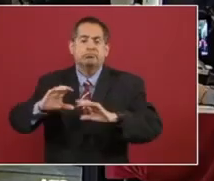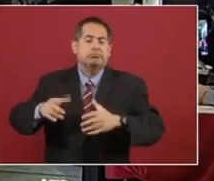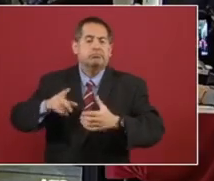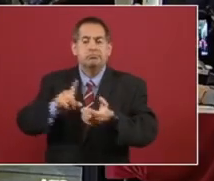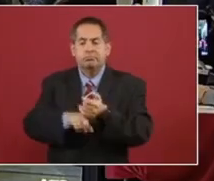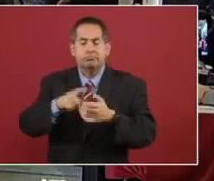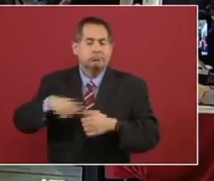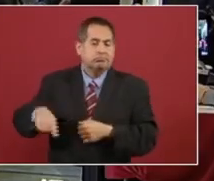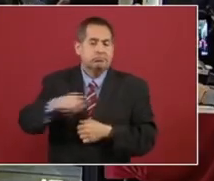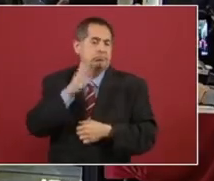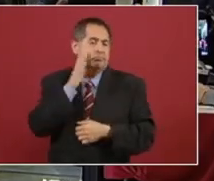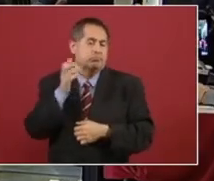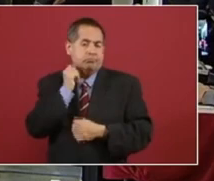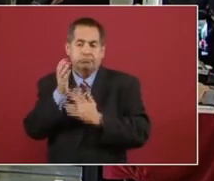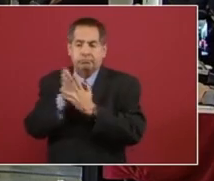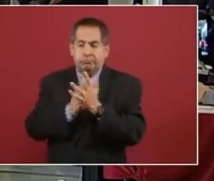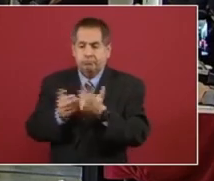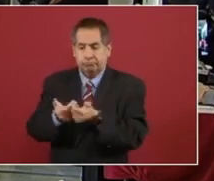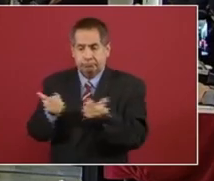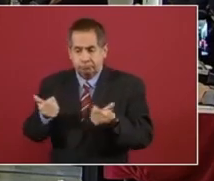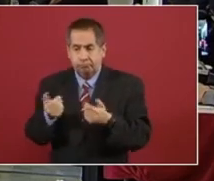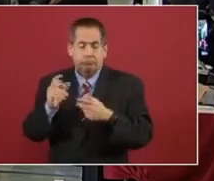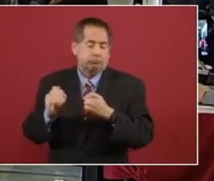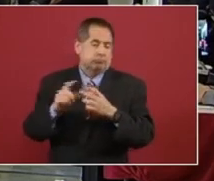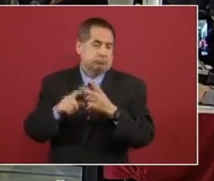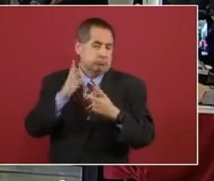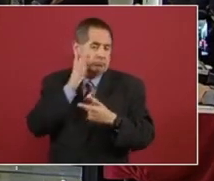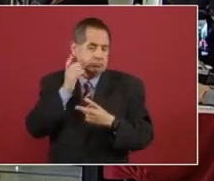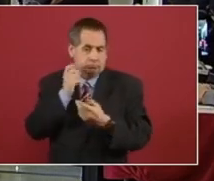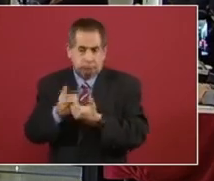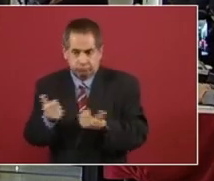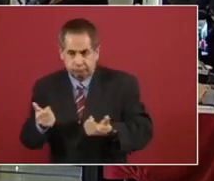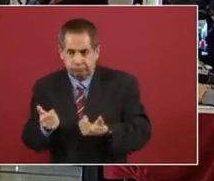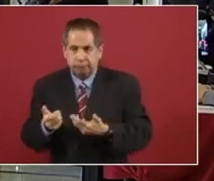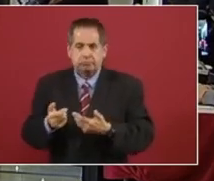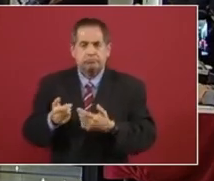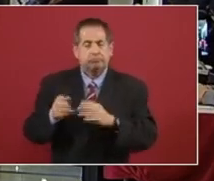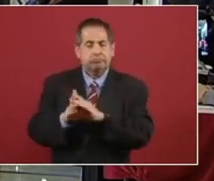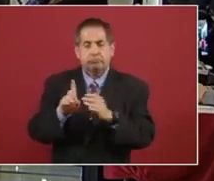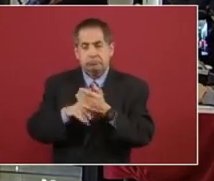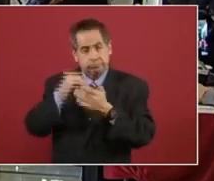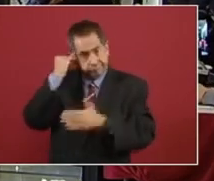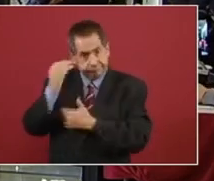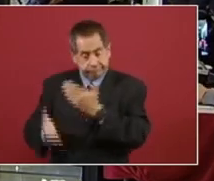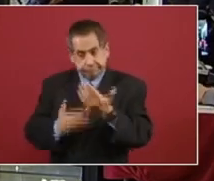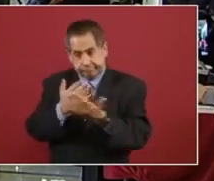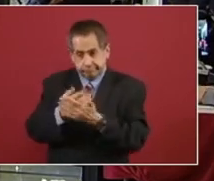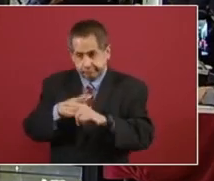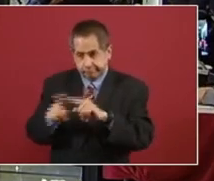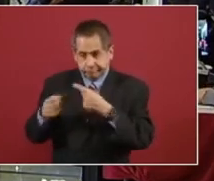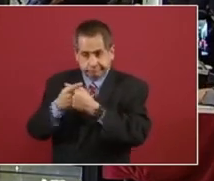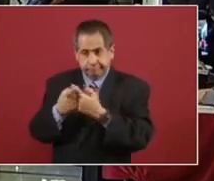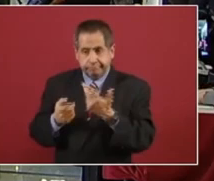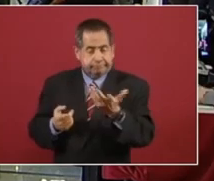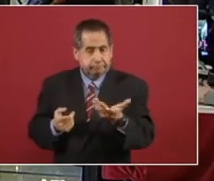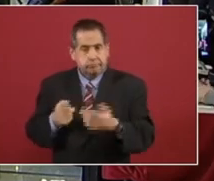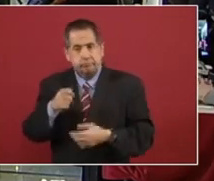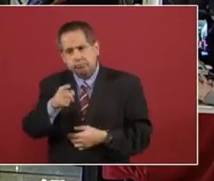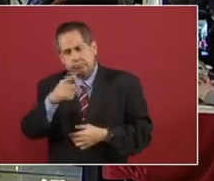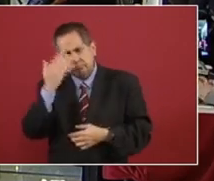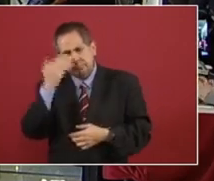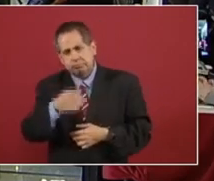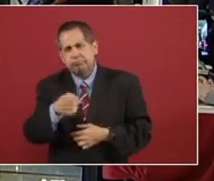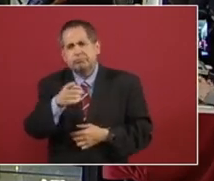que se toman en la Cámara de Senadores, en la Cámara de Diputados respecto a las iniciativas. Y pues si